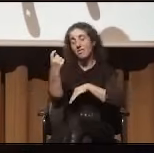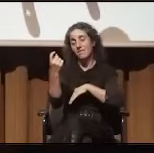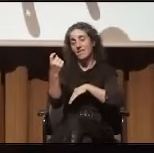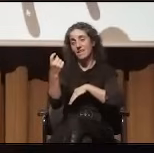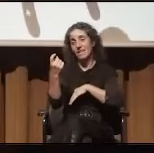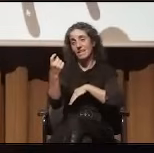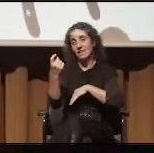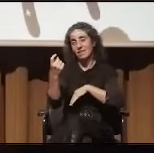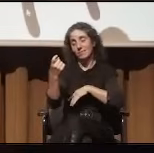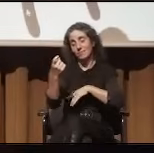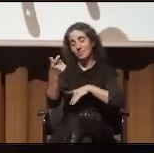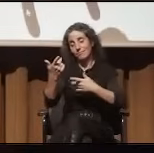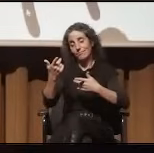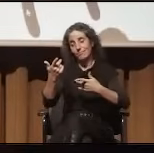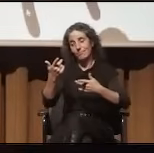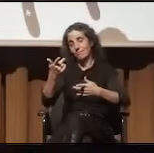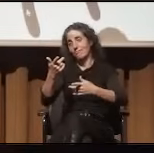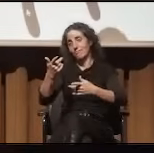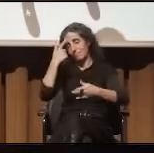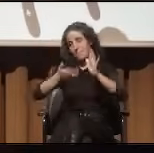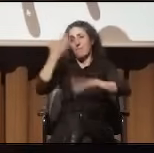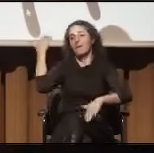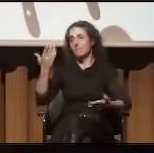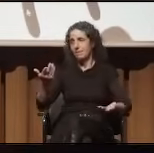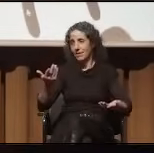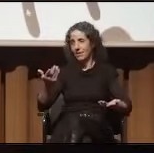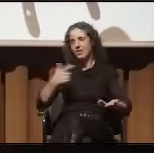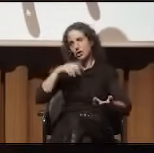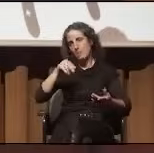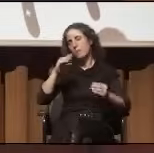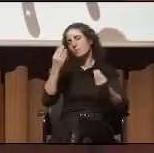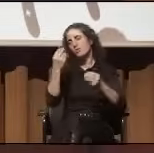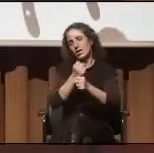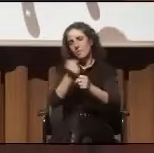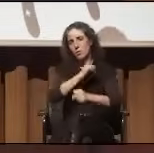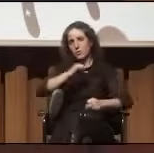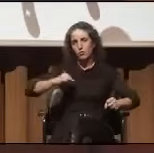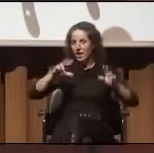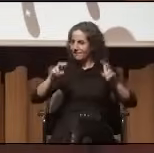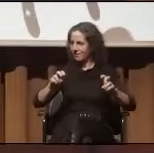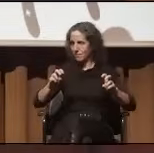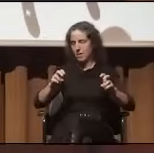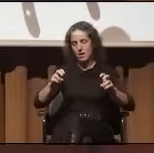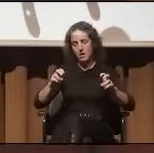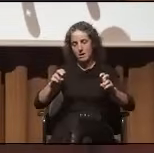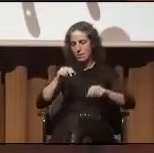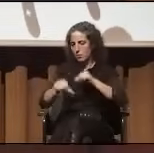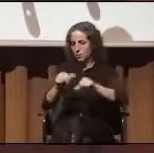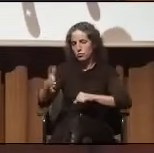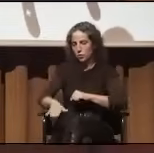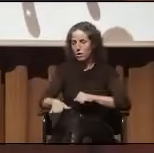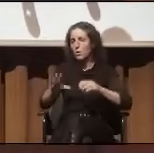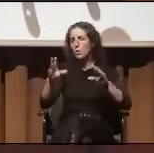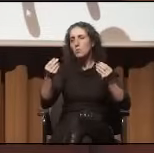trabajo personal en tema cómo va eso de morirse, ¿no? He hecho retiros, muchas. No solo meditaciones,